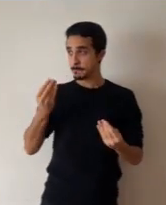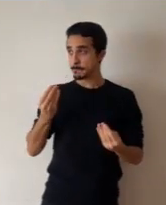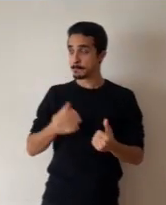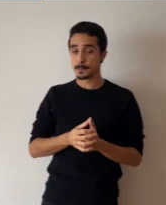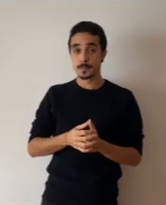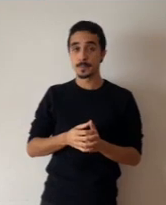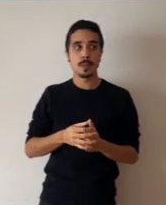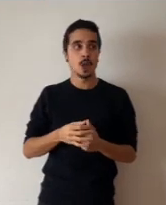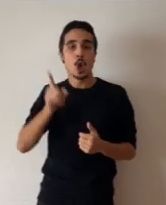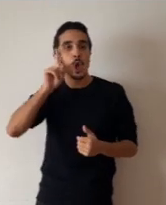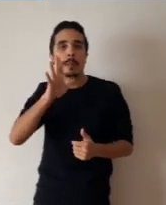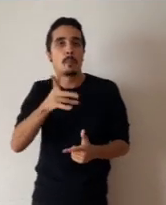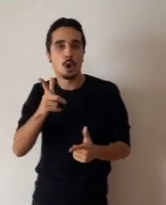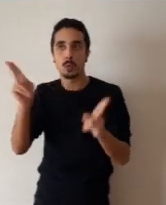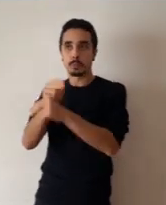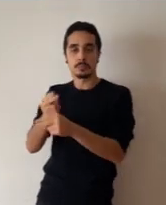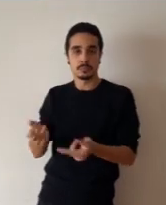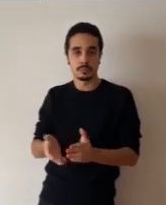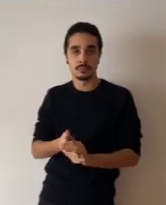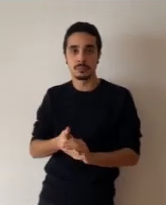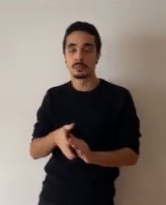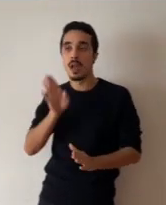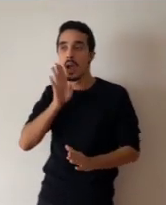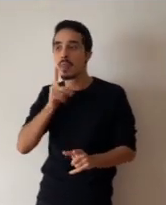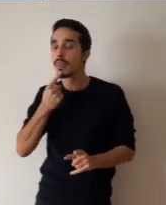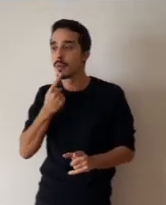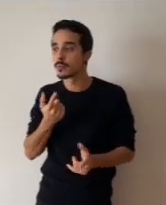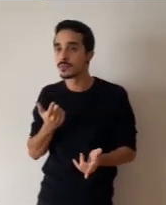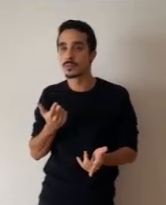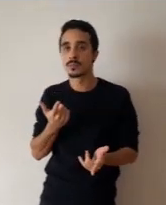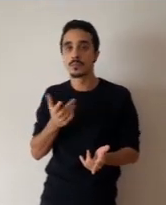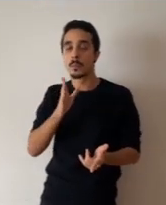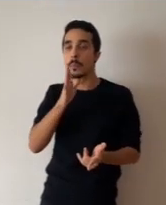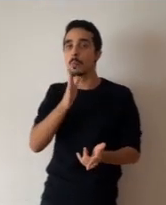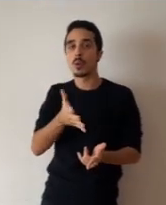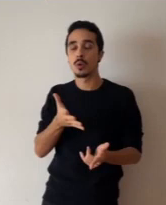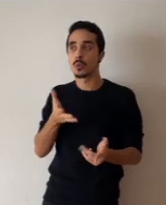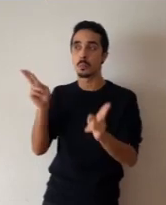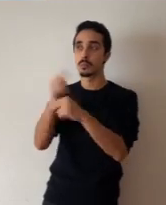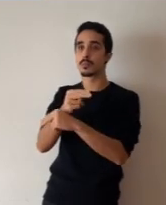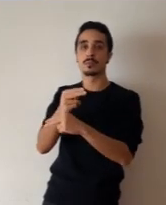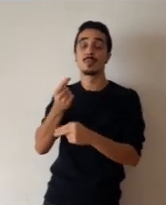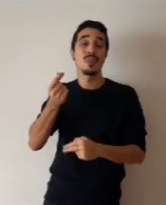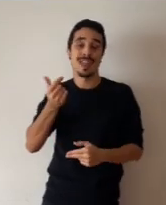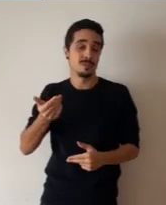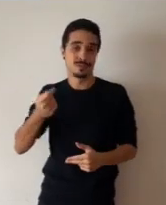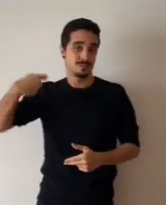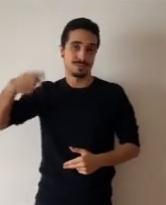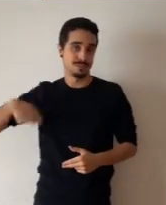a mí, yo realmente creo que no he llegado a saber nunca exactamente por qué. O sea, dijeron que se